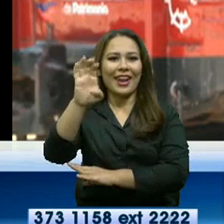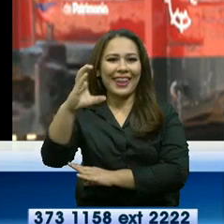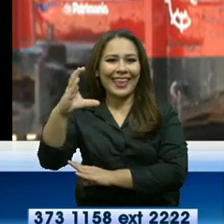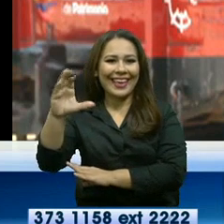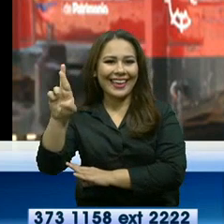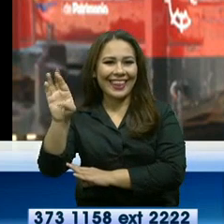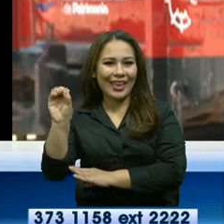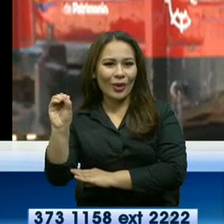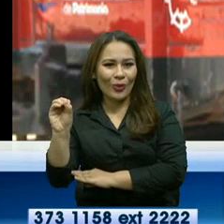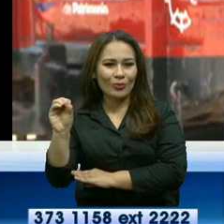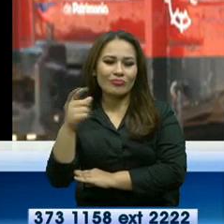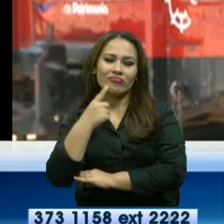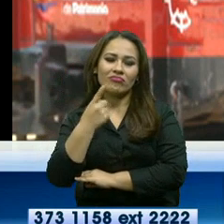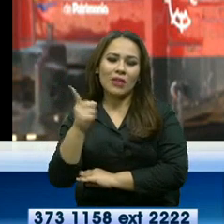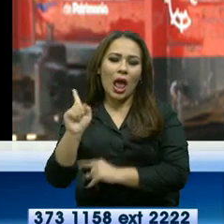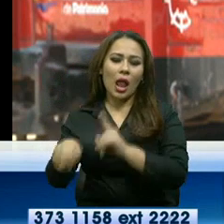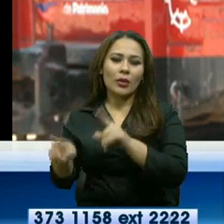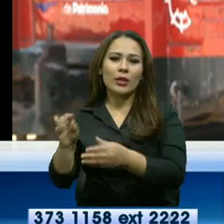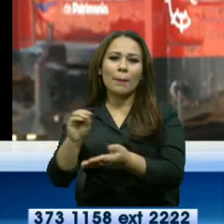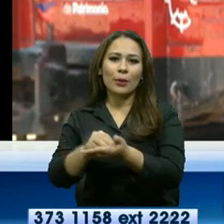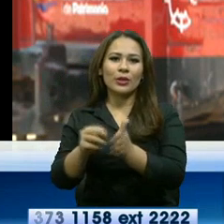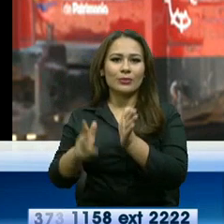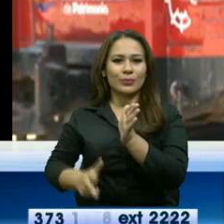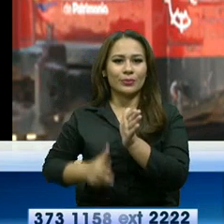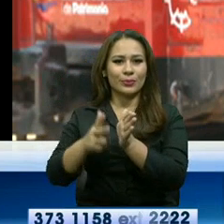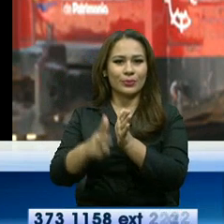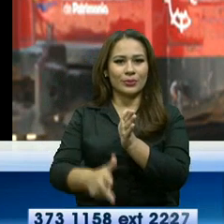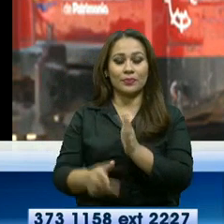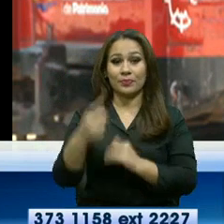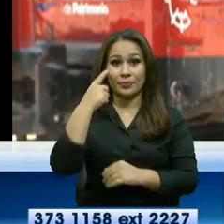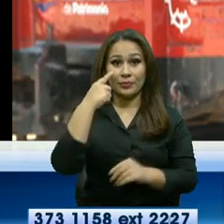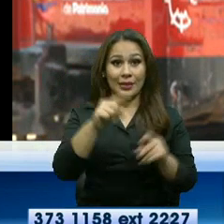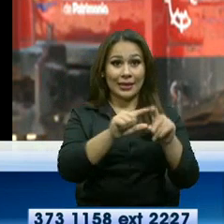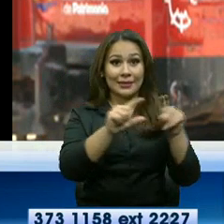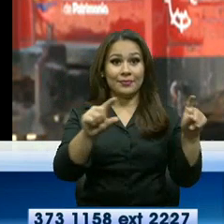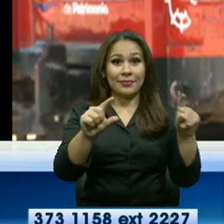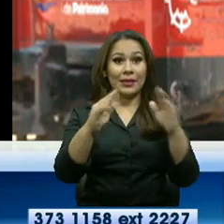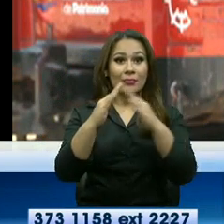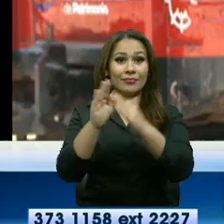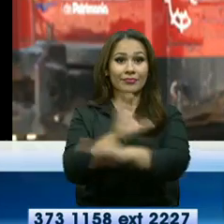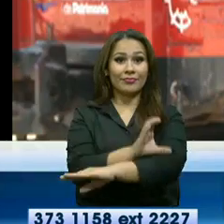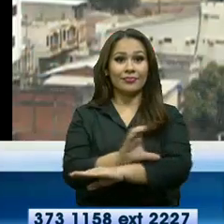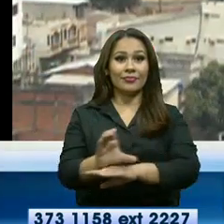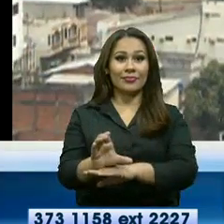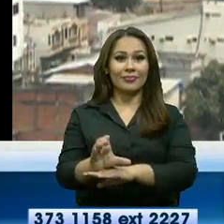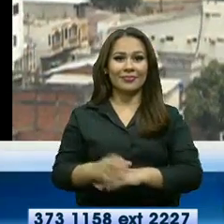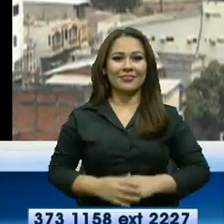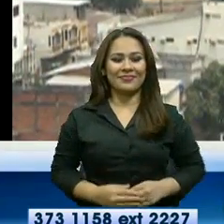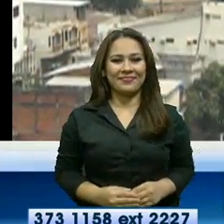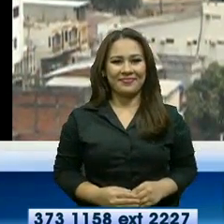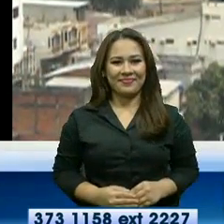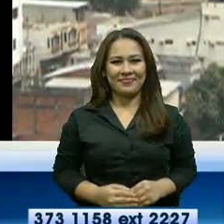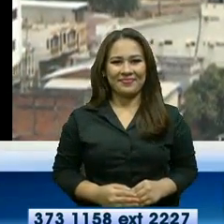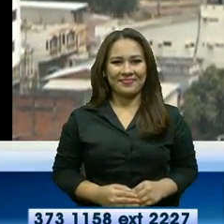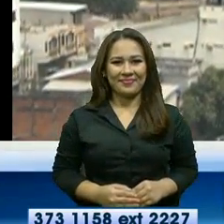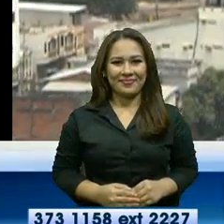libros que hablan del ferrocarril podemos encontrar la Hacienda El Recreo.